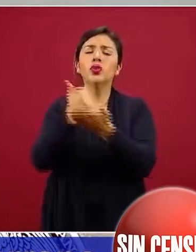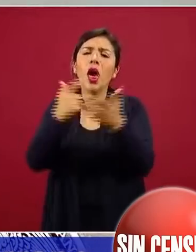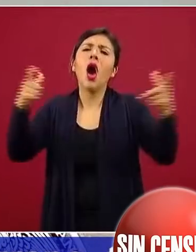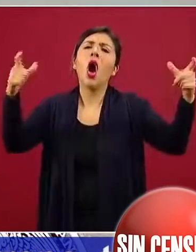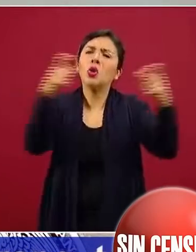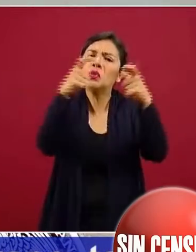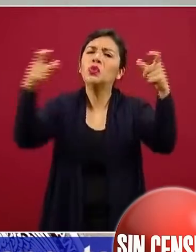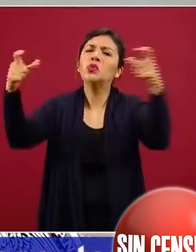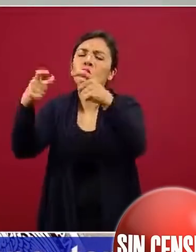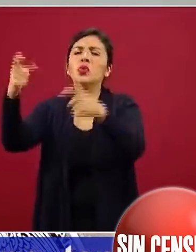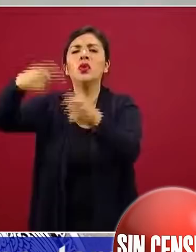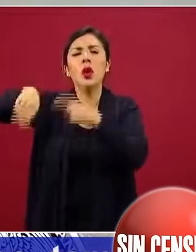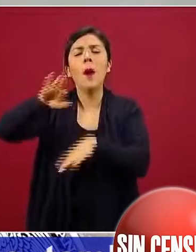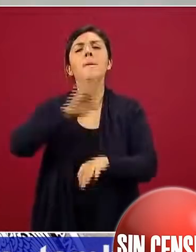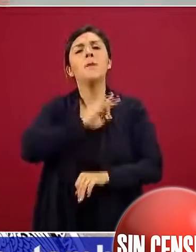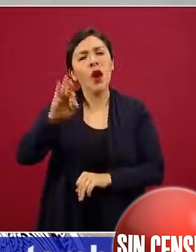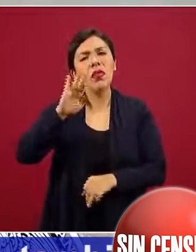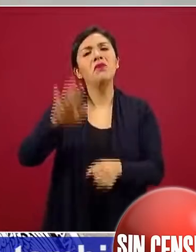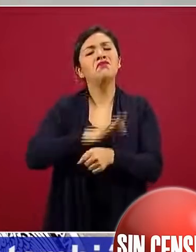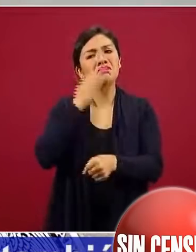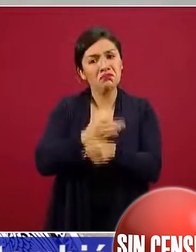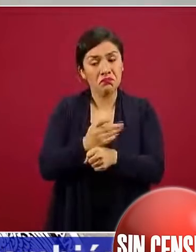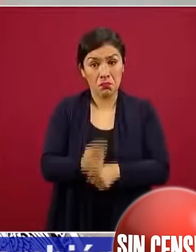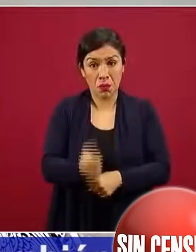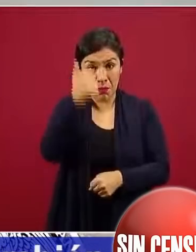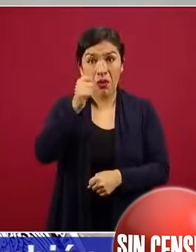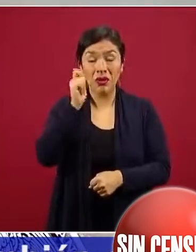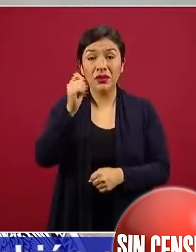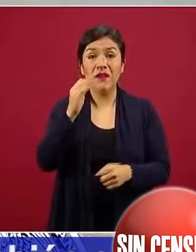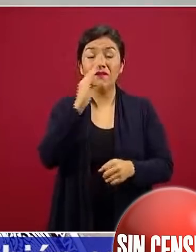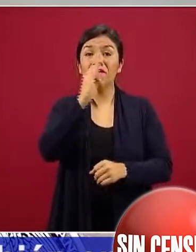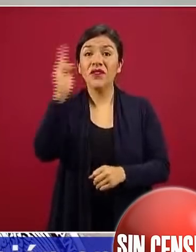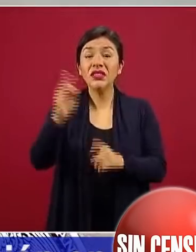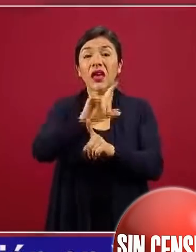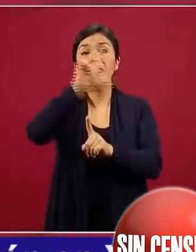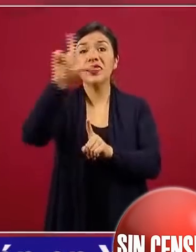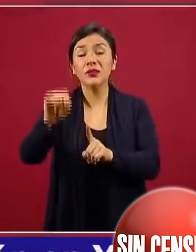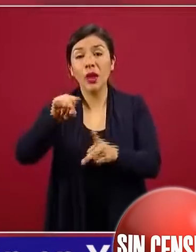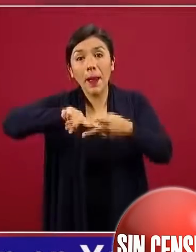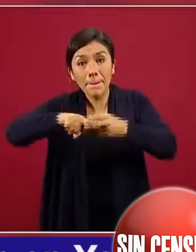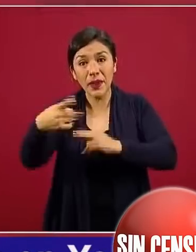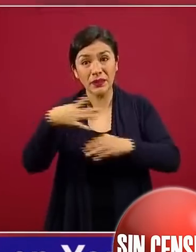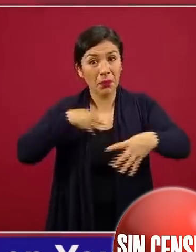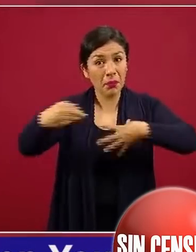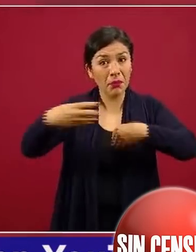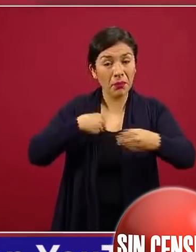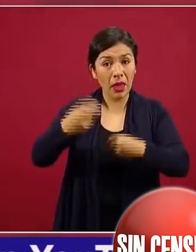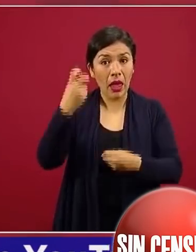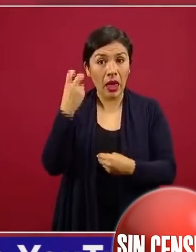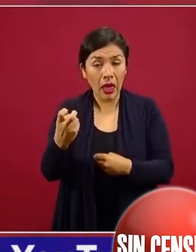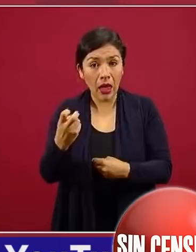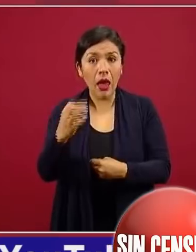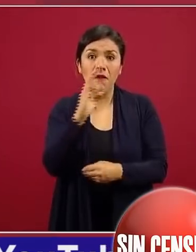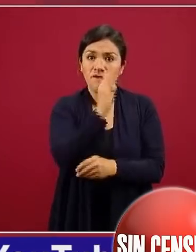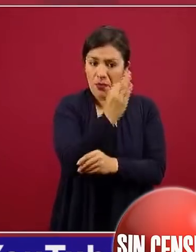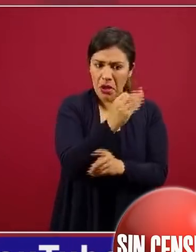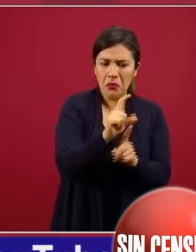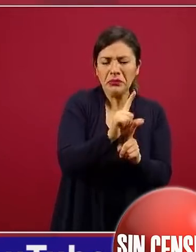pequeñas en donde, a pesar de entrar en fechas posteriores al inicio de la epidemia en